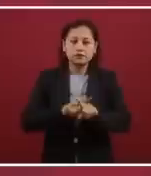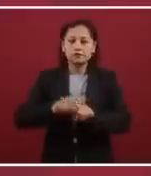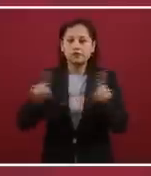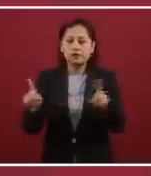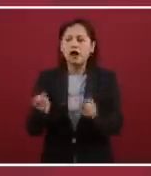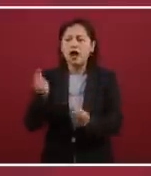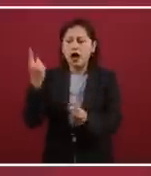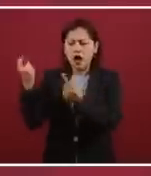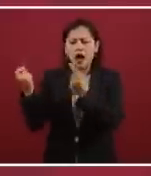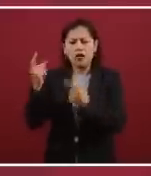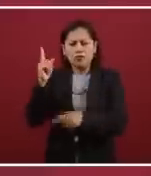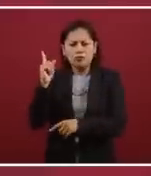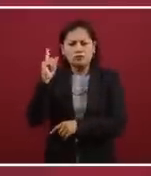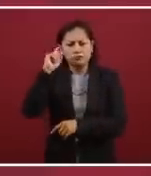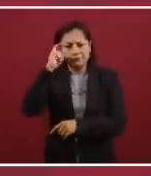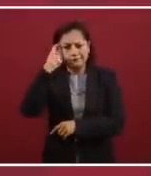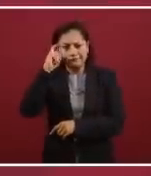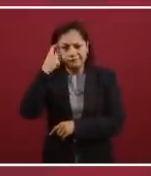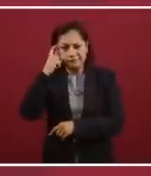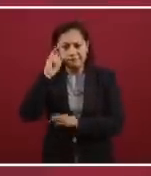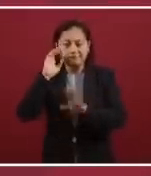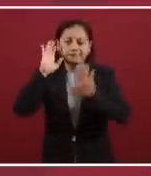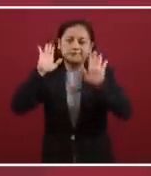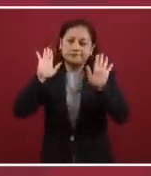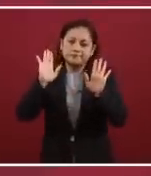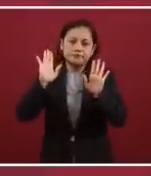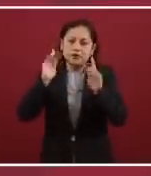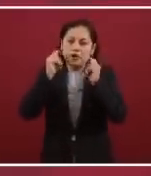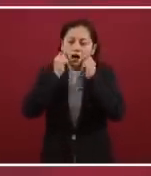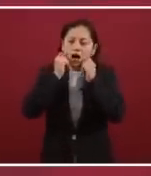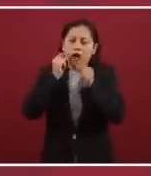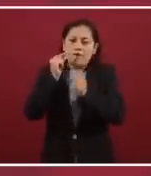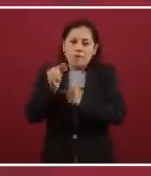Afortunadamente ya muchos saben que esto ya no se puede